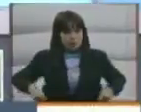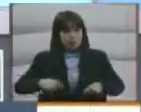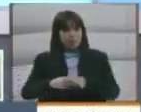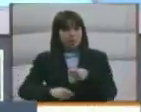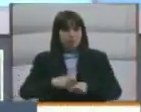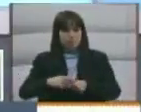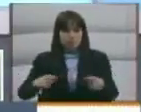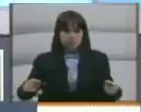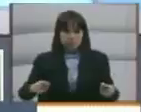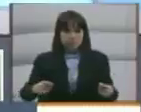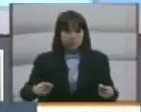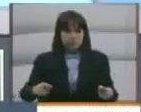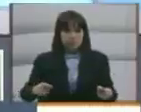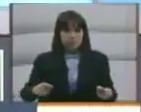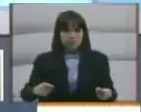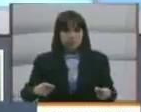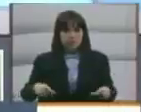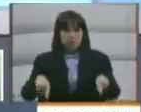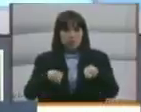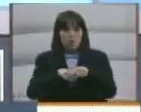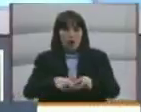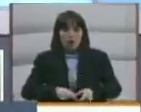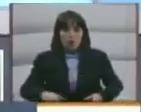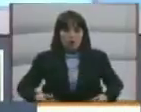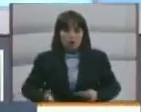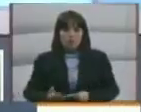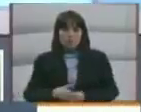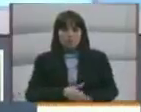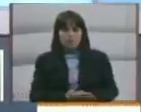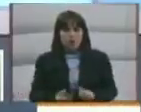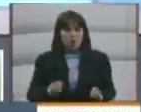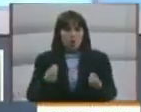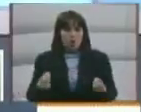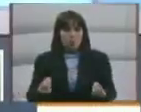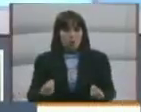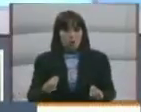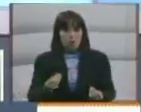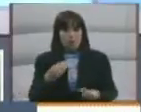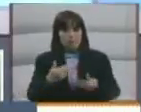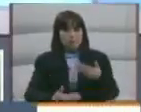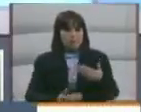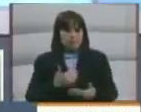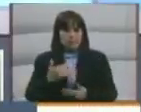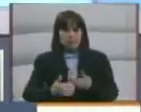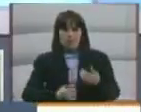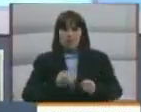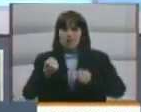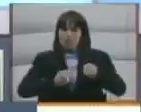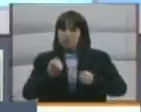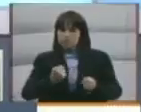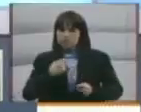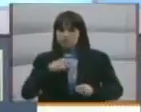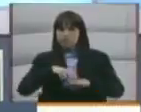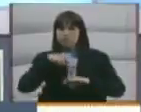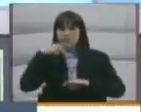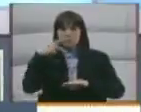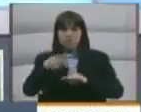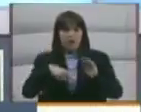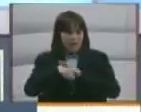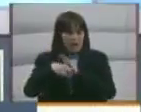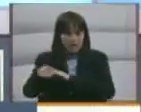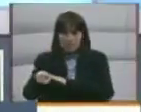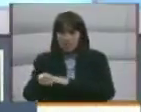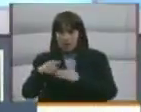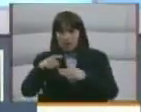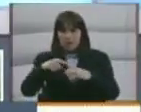como Correa, para ir comiendo poco a poco, se lanzaron en medio de llanos, de